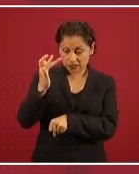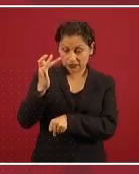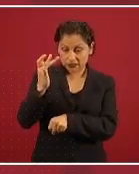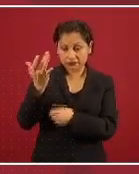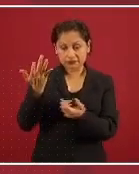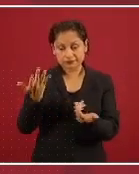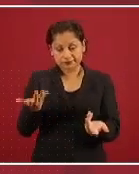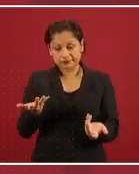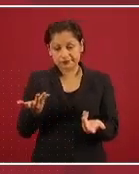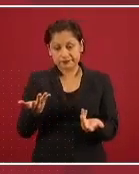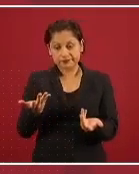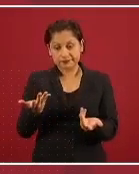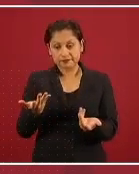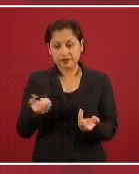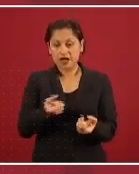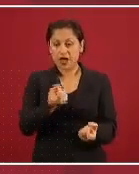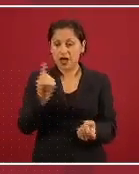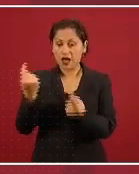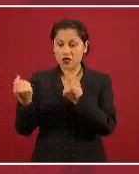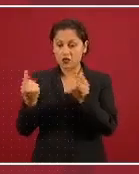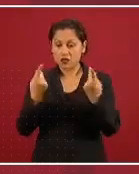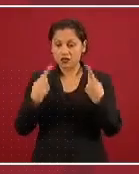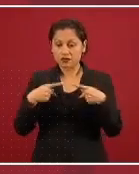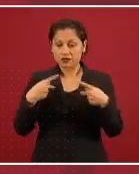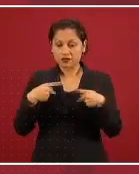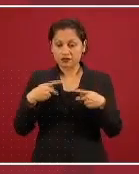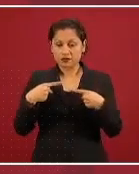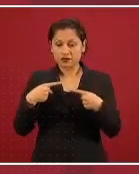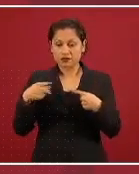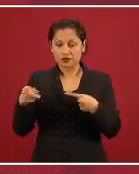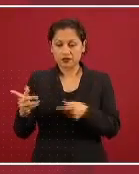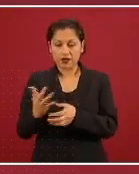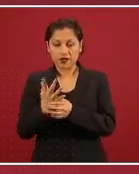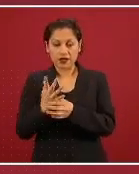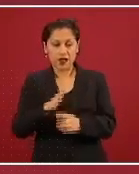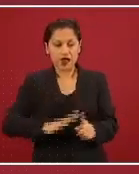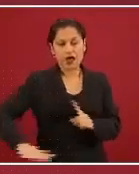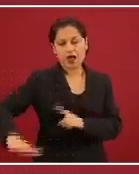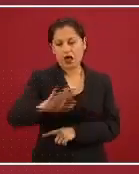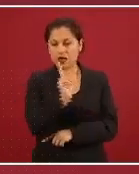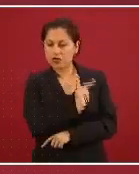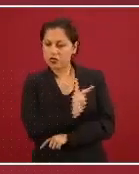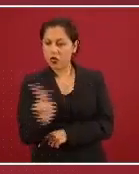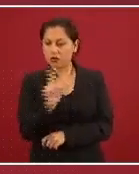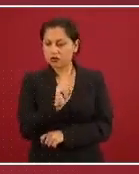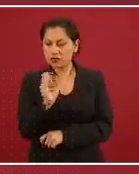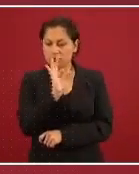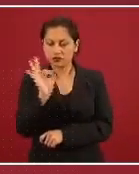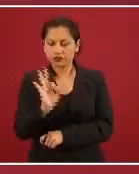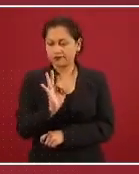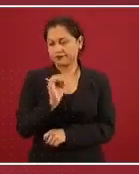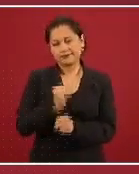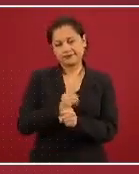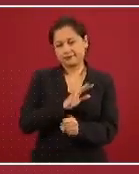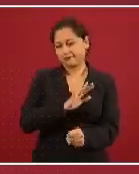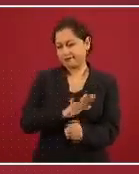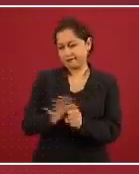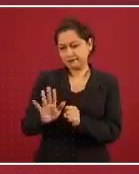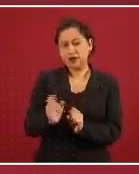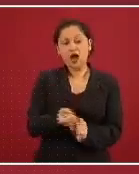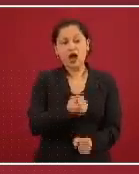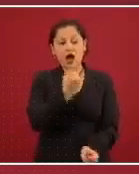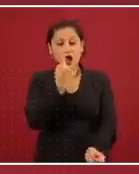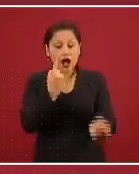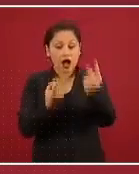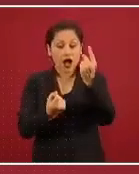algunos, no todos, no se puede generalizar, están visitando las playas,